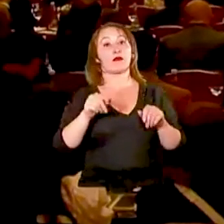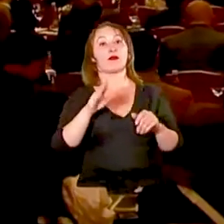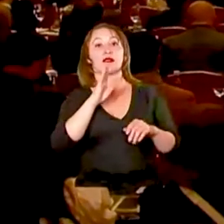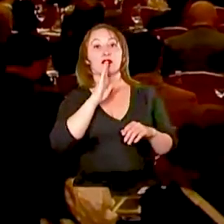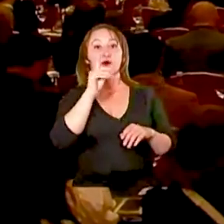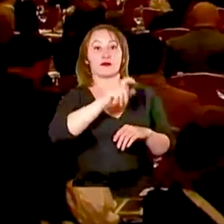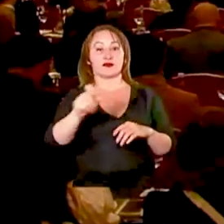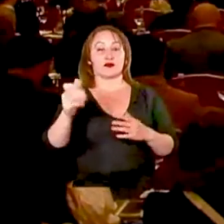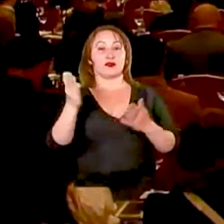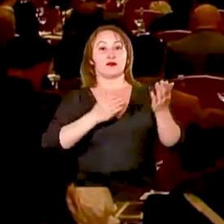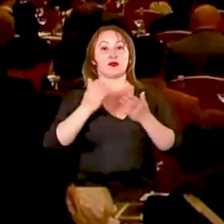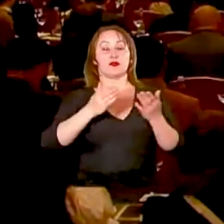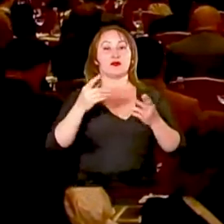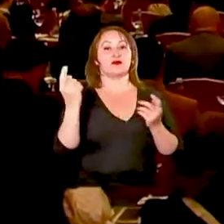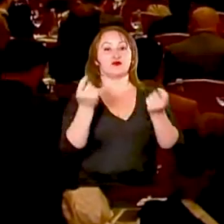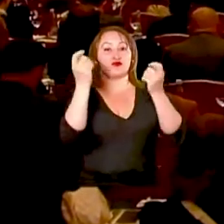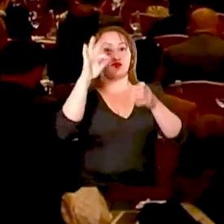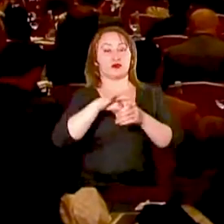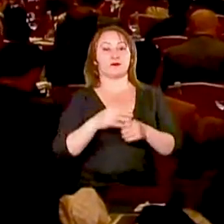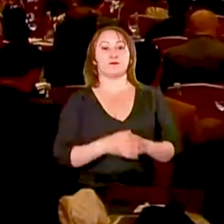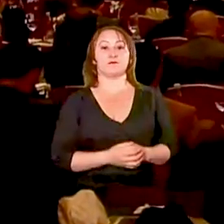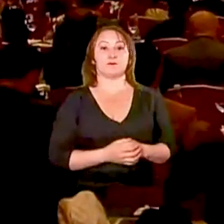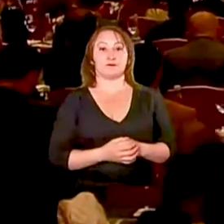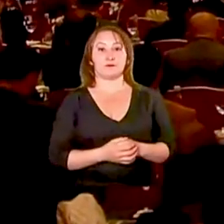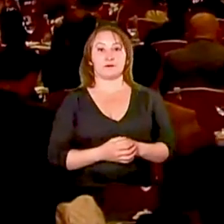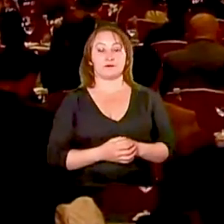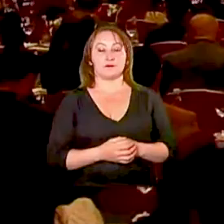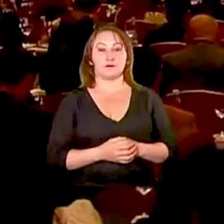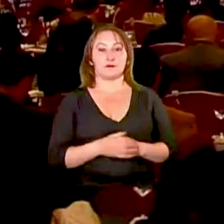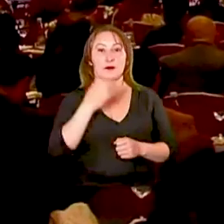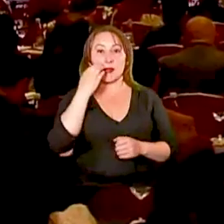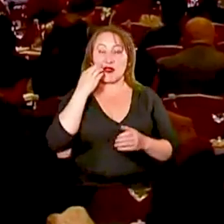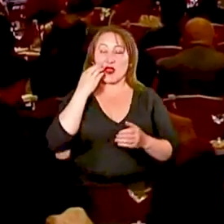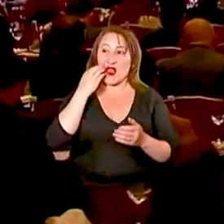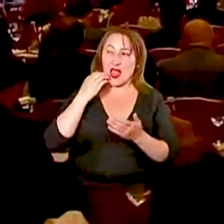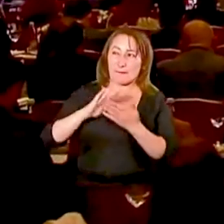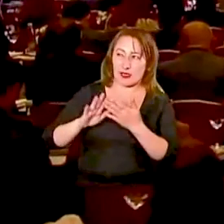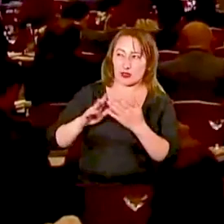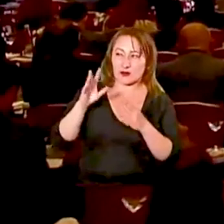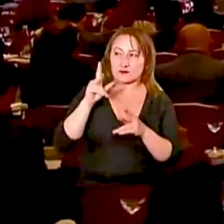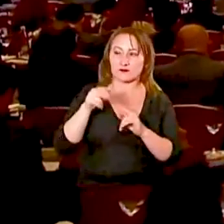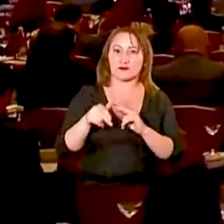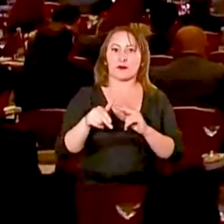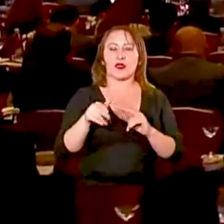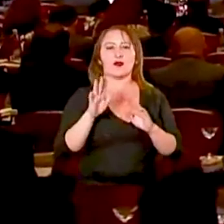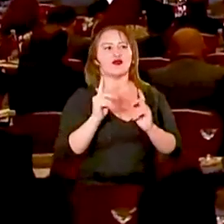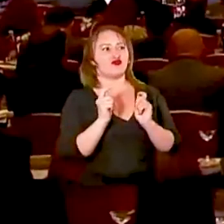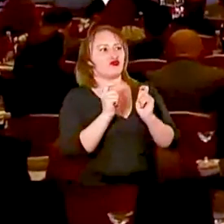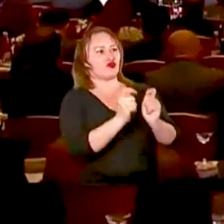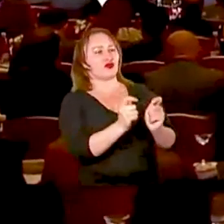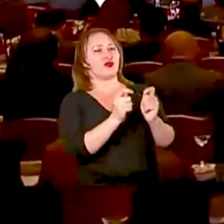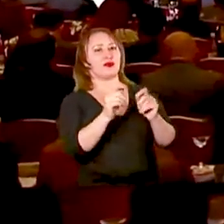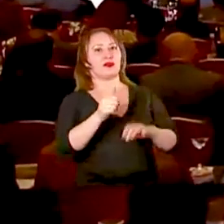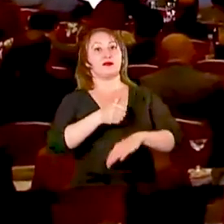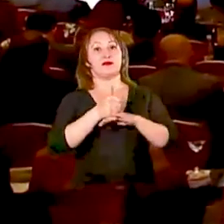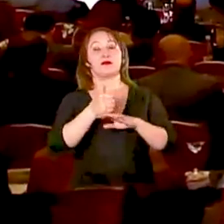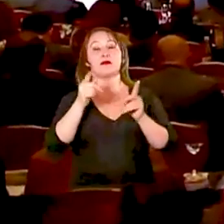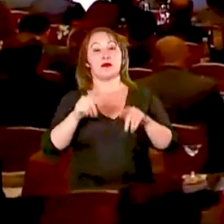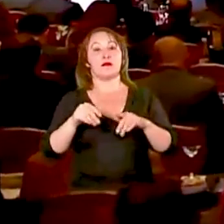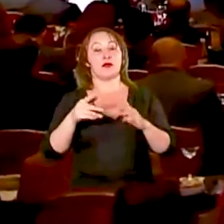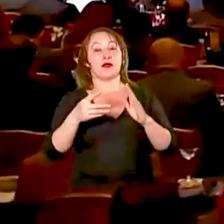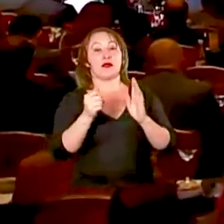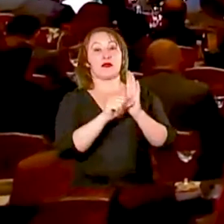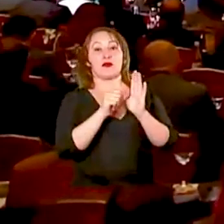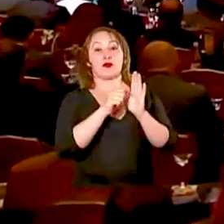los servidores de elección popular. Doctora, perdóname que la interrumpa. Facultades jurisdiccionales que en virtud del mismo